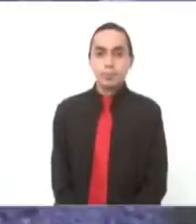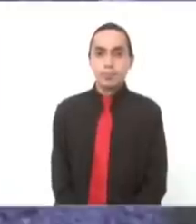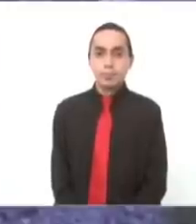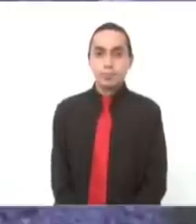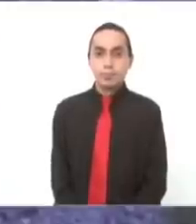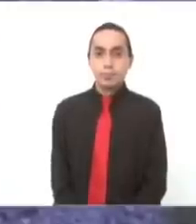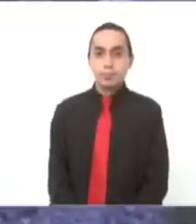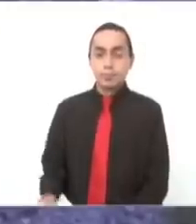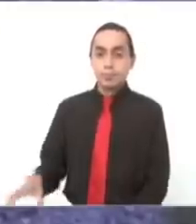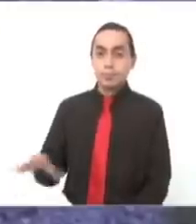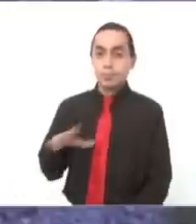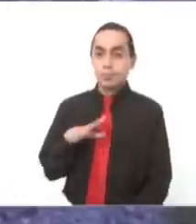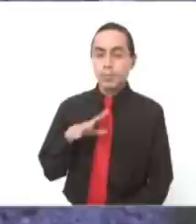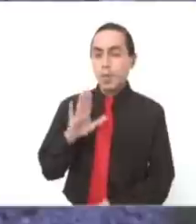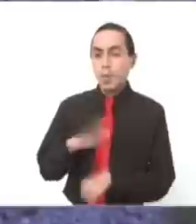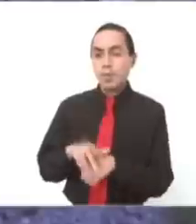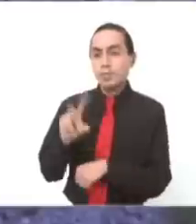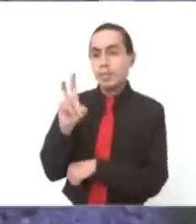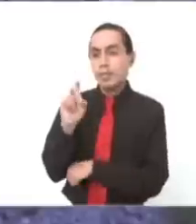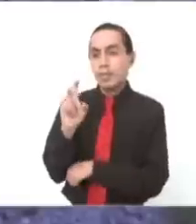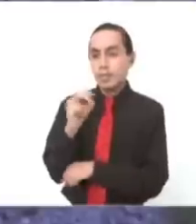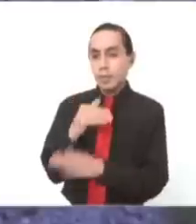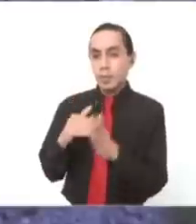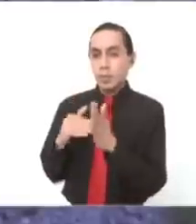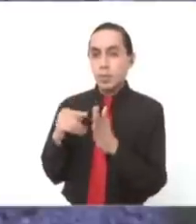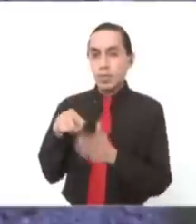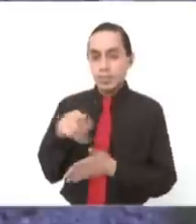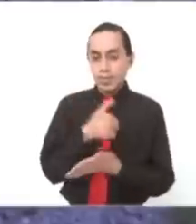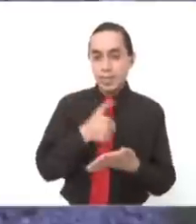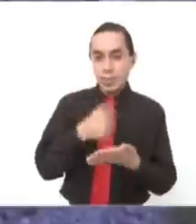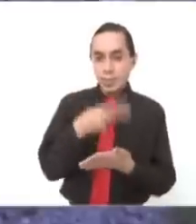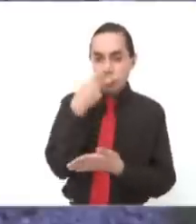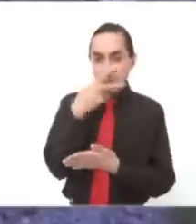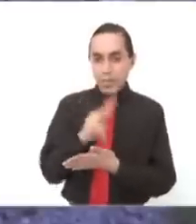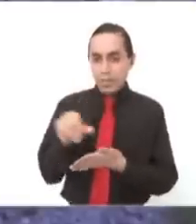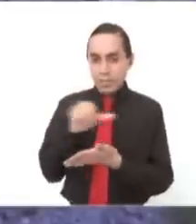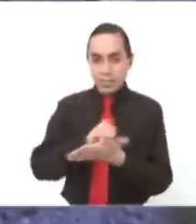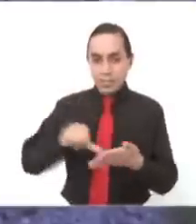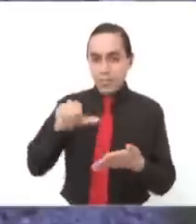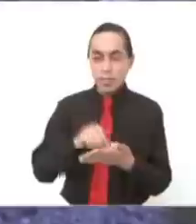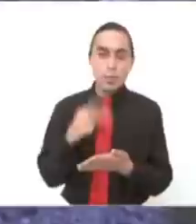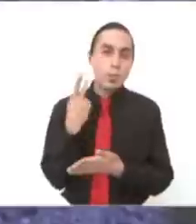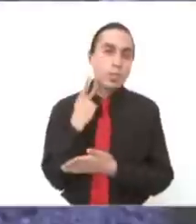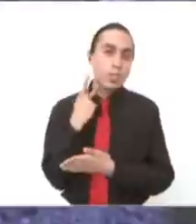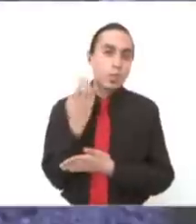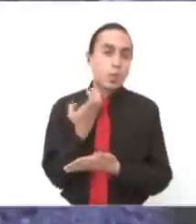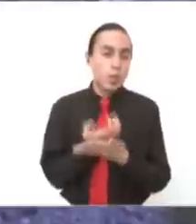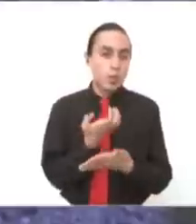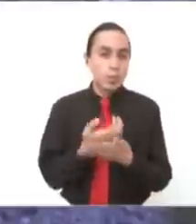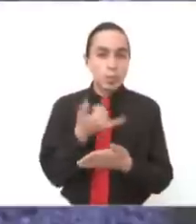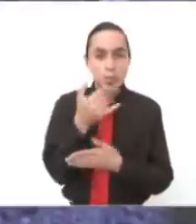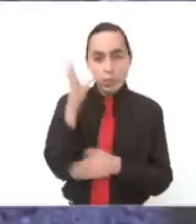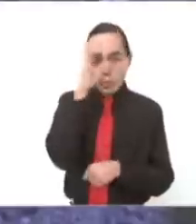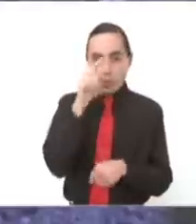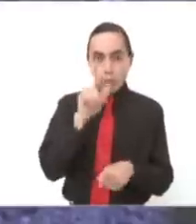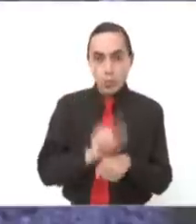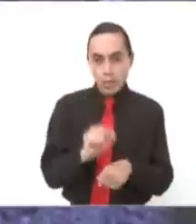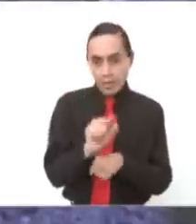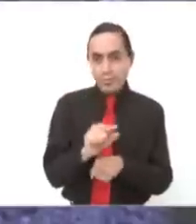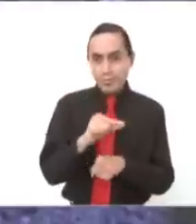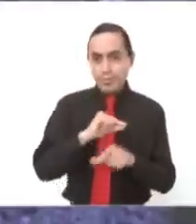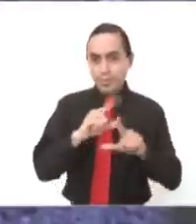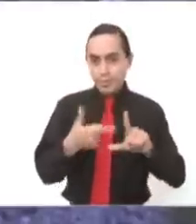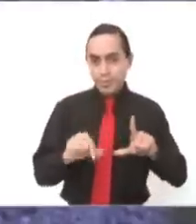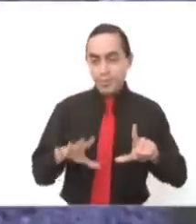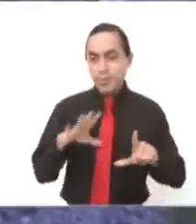Con una población de más de 20 millones, el área metropolitana de la Ciudad de México es el centro político, económico y cultural del país, así como